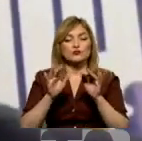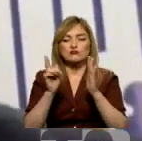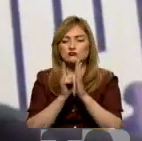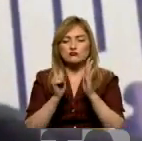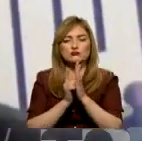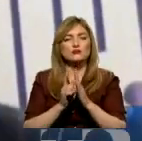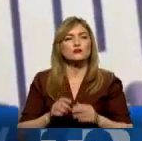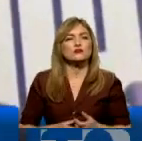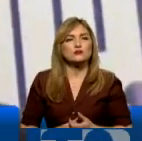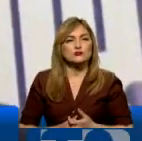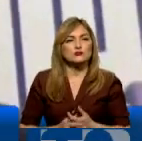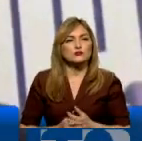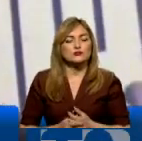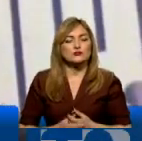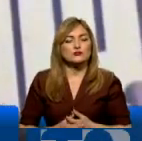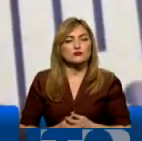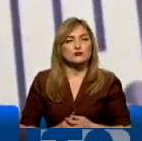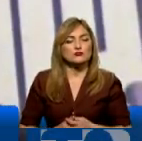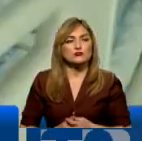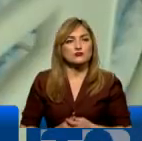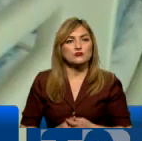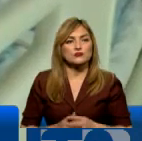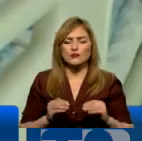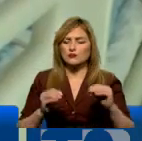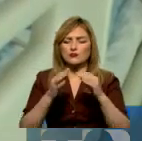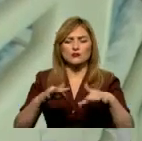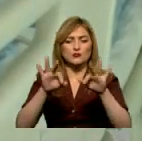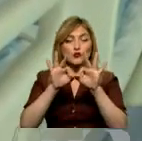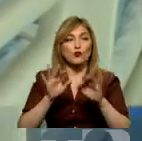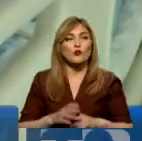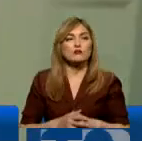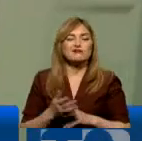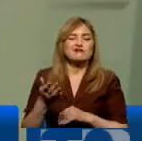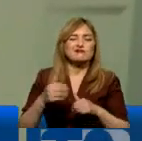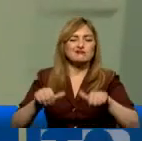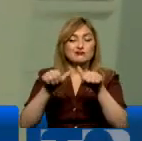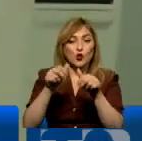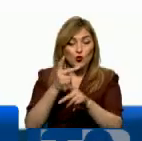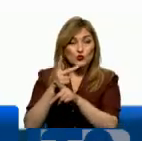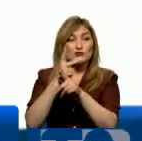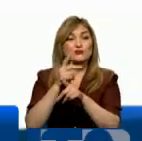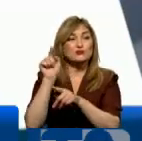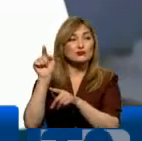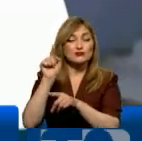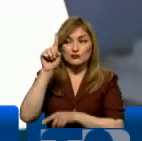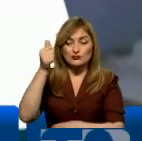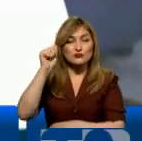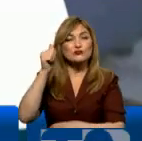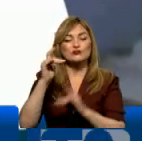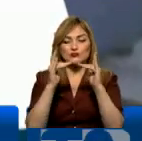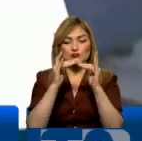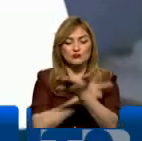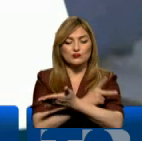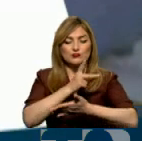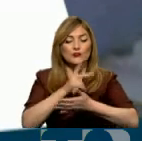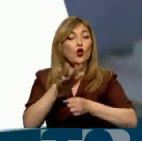alerta el hecho de haber tenido un importante incremento. Incremento que se evidencia especialmente en las áreas de cuidados intensivos. Las 110 camas que hay en